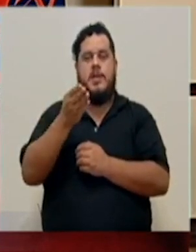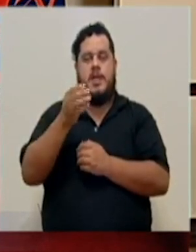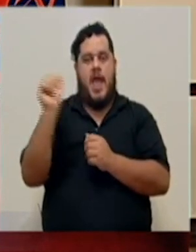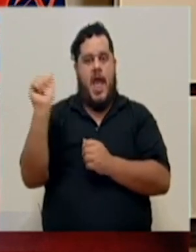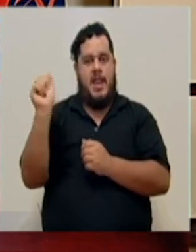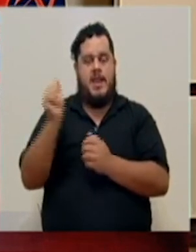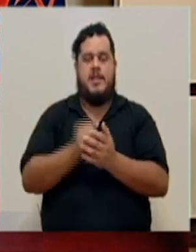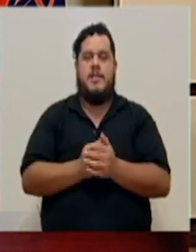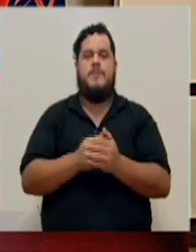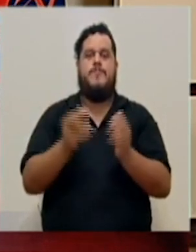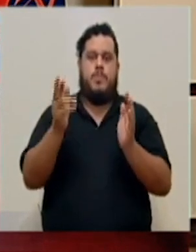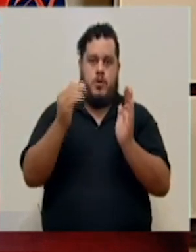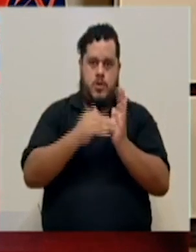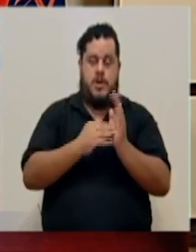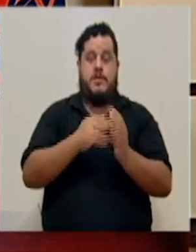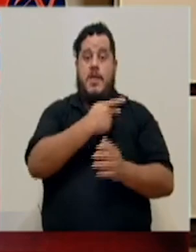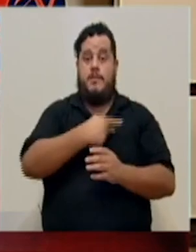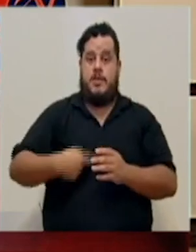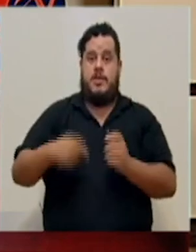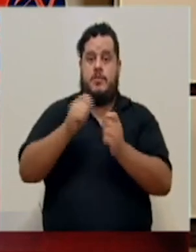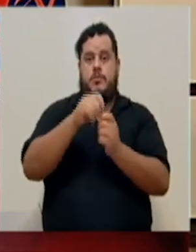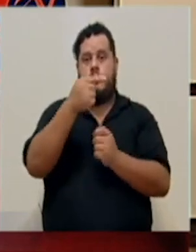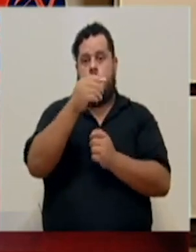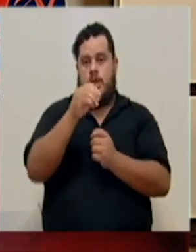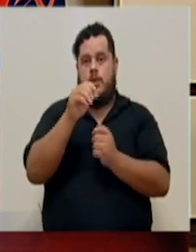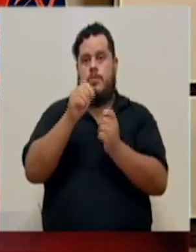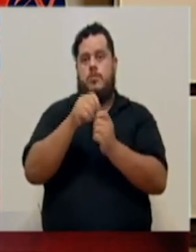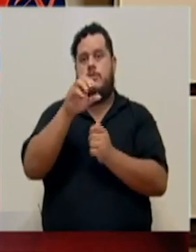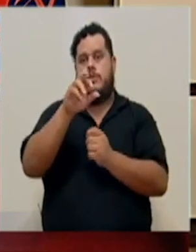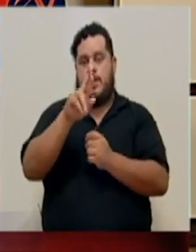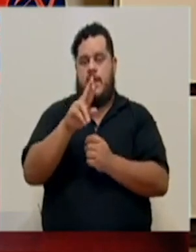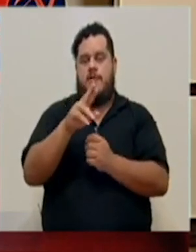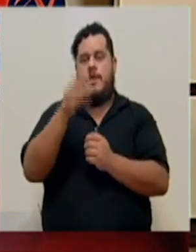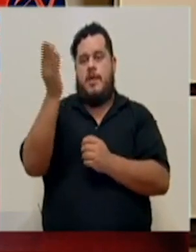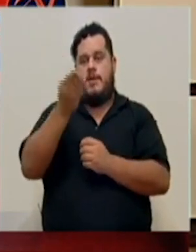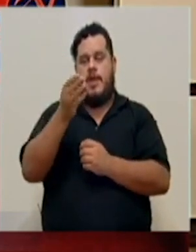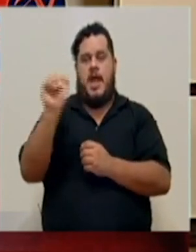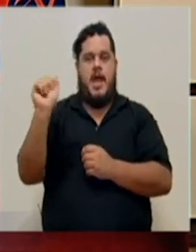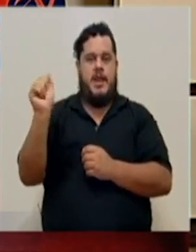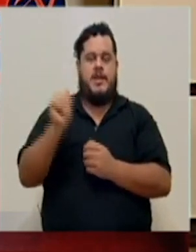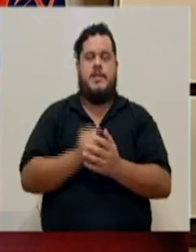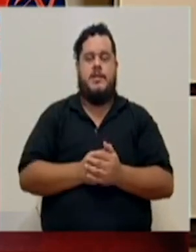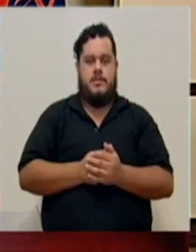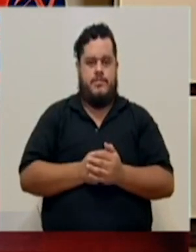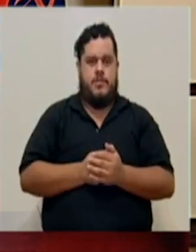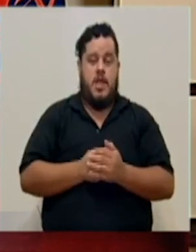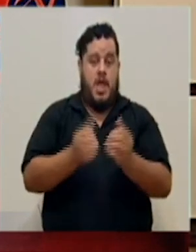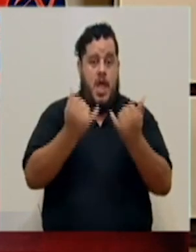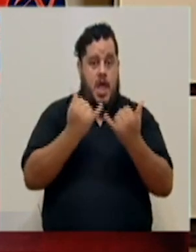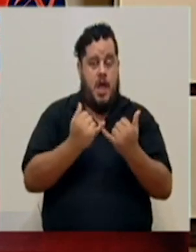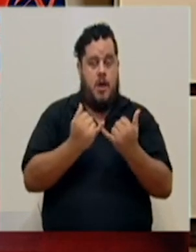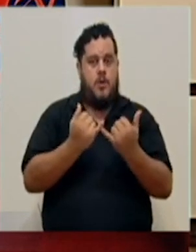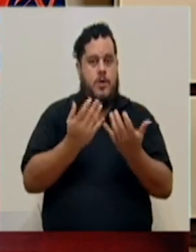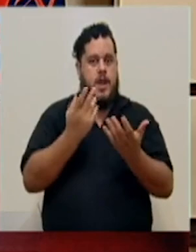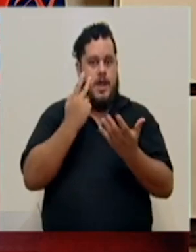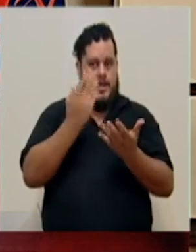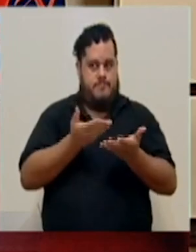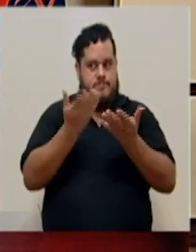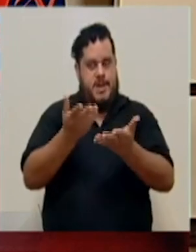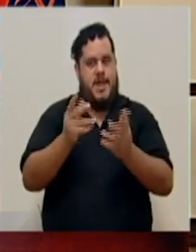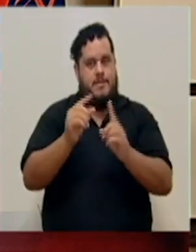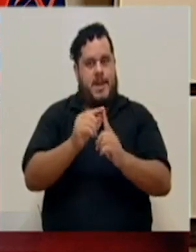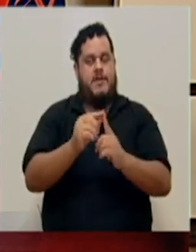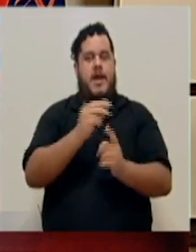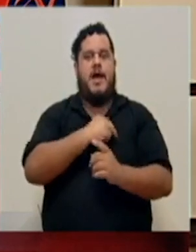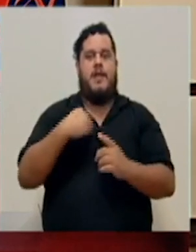alertas. Lo repetimos, presidencia.go.cr barro inclinada alertas. A continuación, le cedemos la palabra al